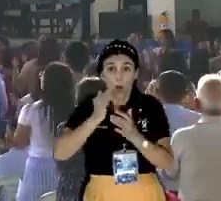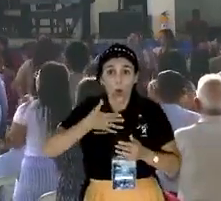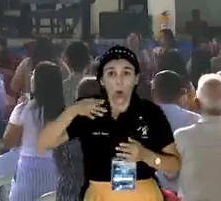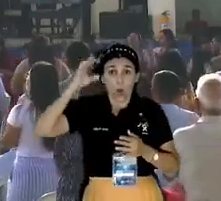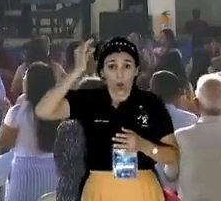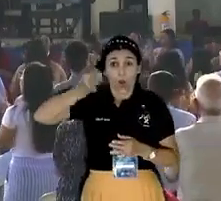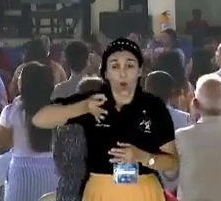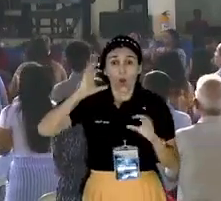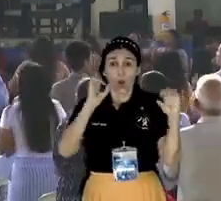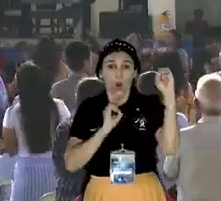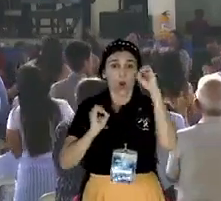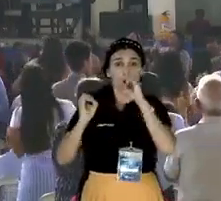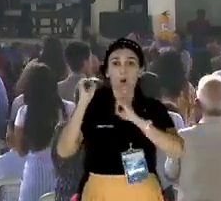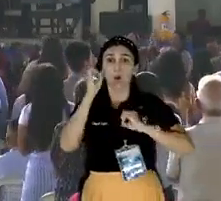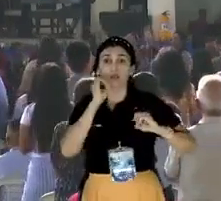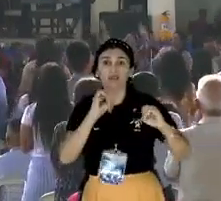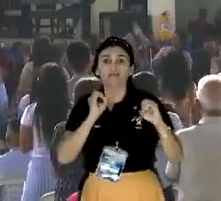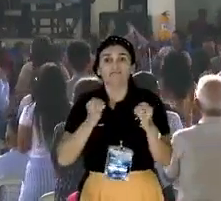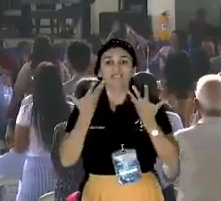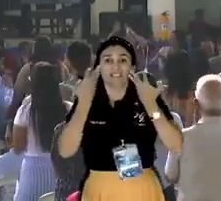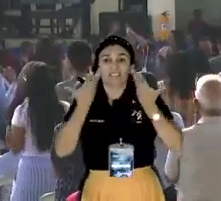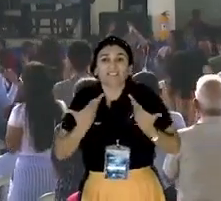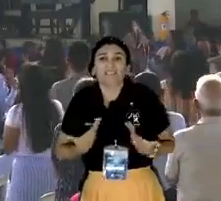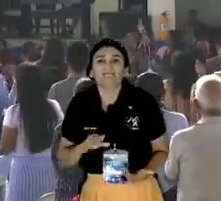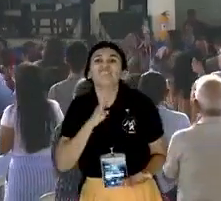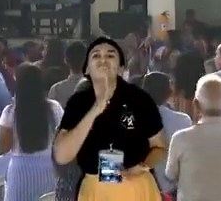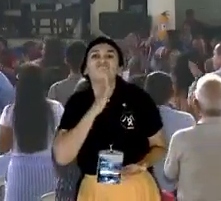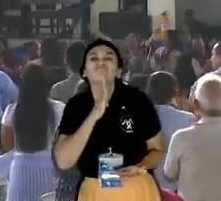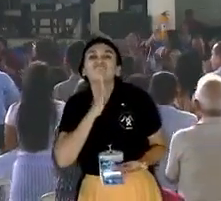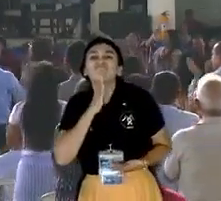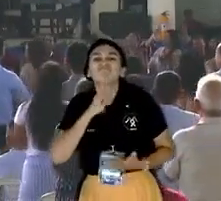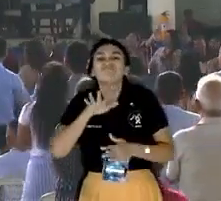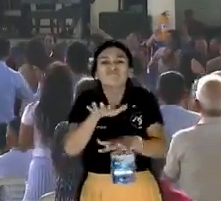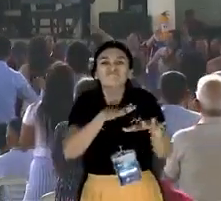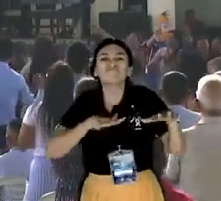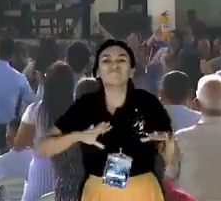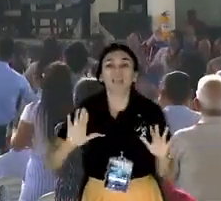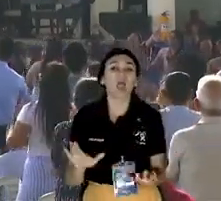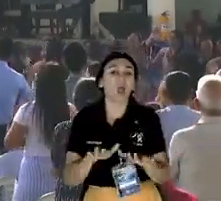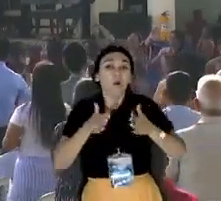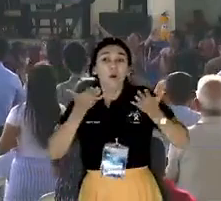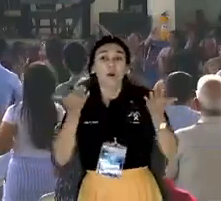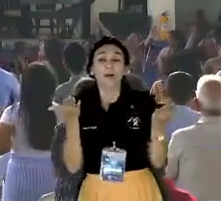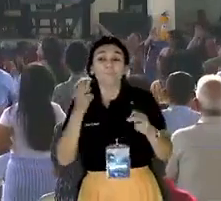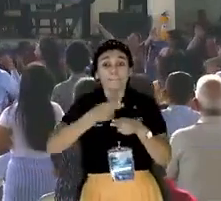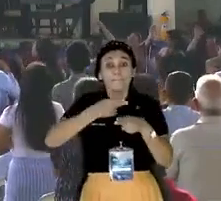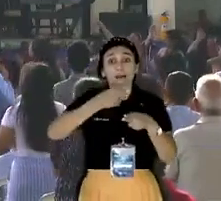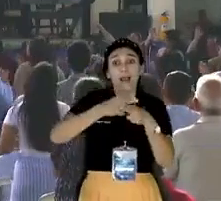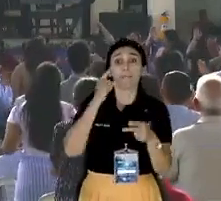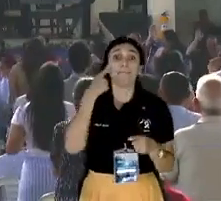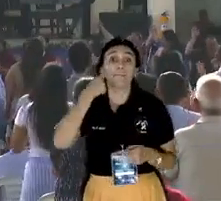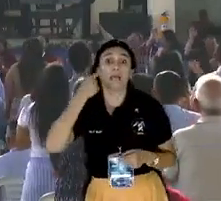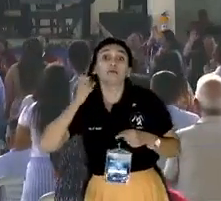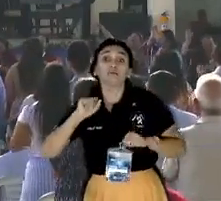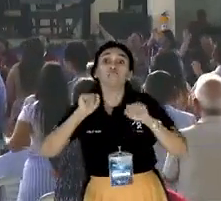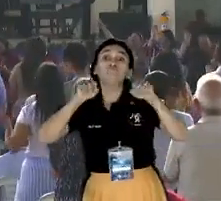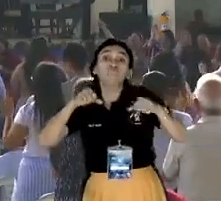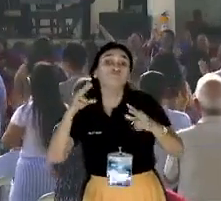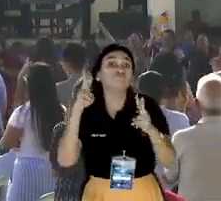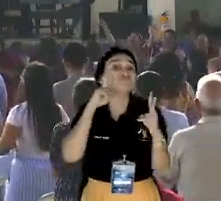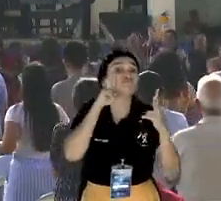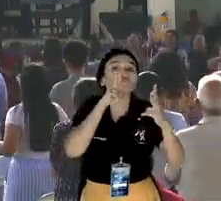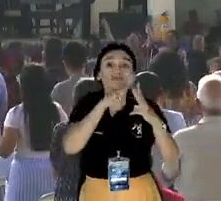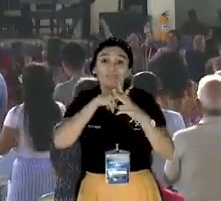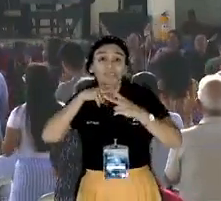soy. Oh, ¿quién dice que soy? ¿Cuál es mi lugar? El nombre de mi Padre puedes tú